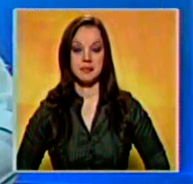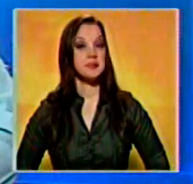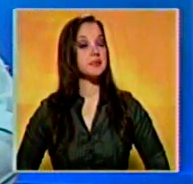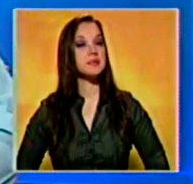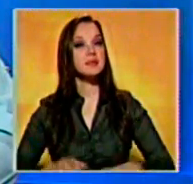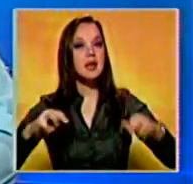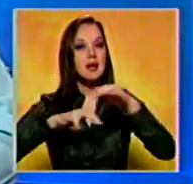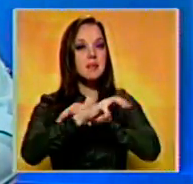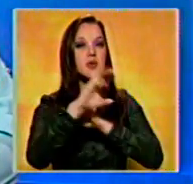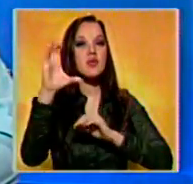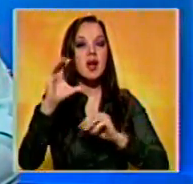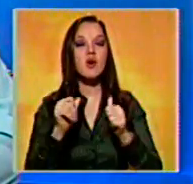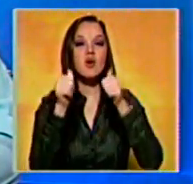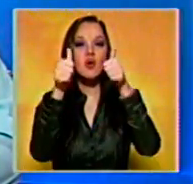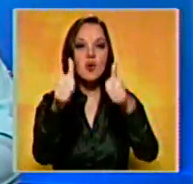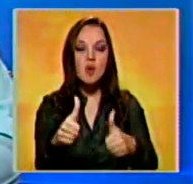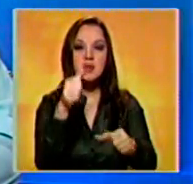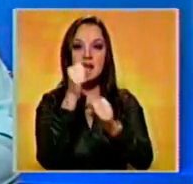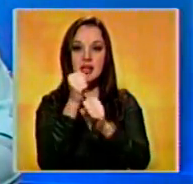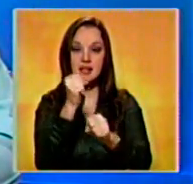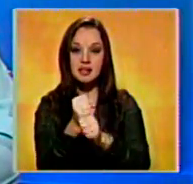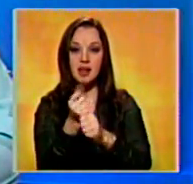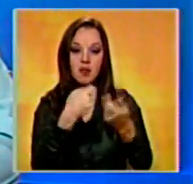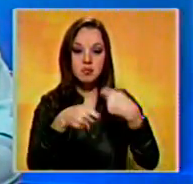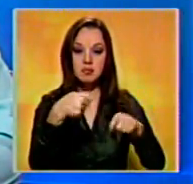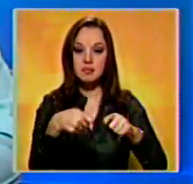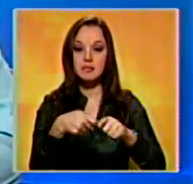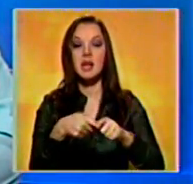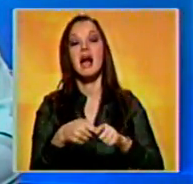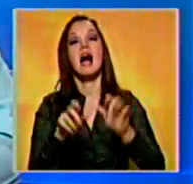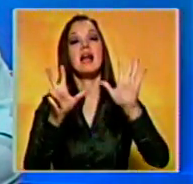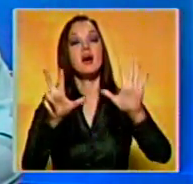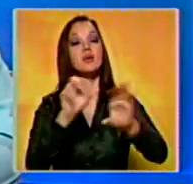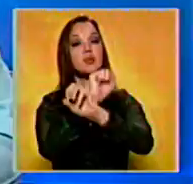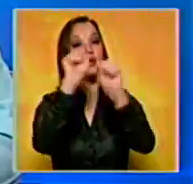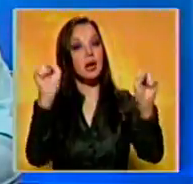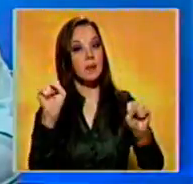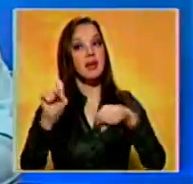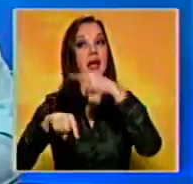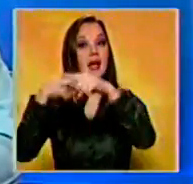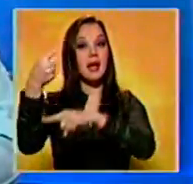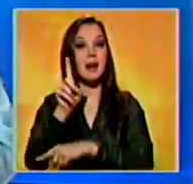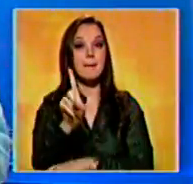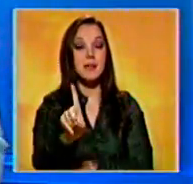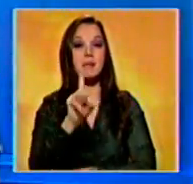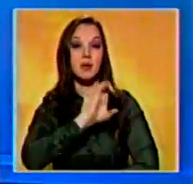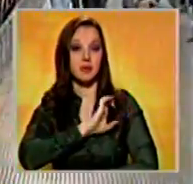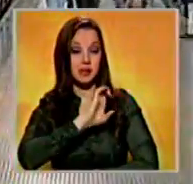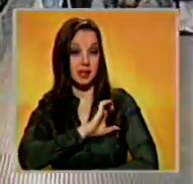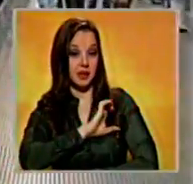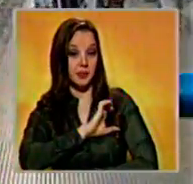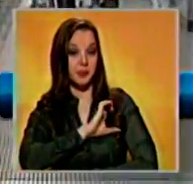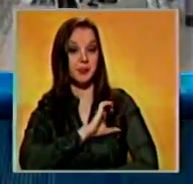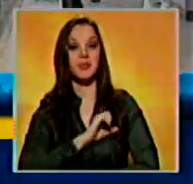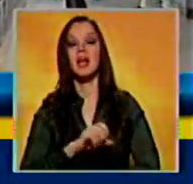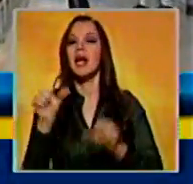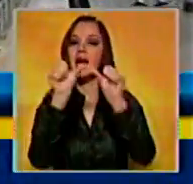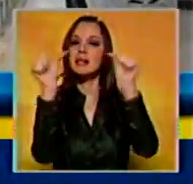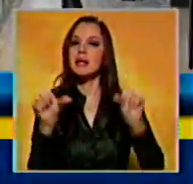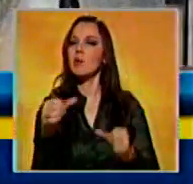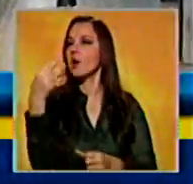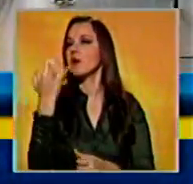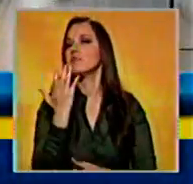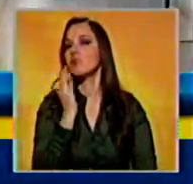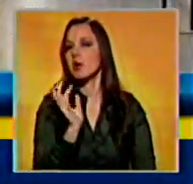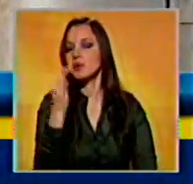el metro de Caracas iniciará sus operaciones comerciales a partir de las 8 de la mañana el próximo primero de enero el sistema que usualmente presta